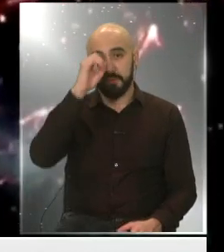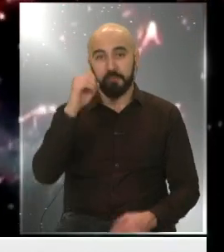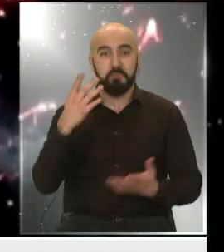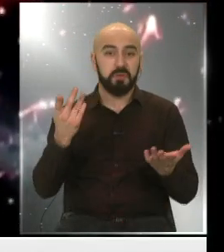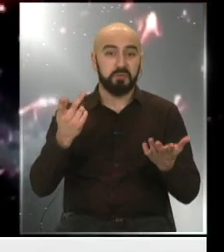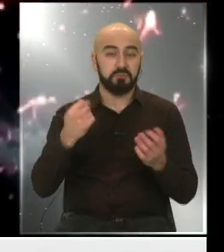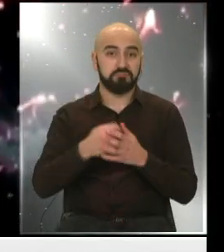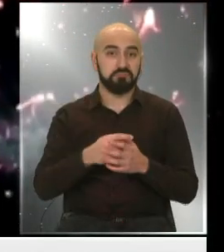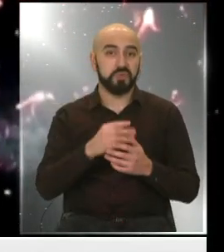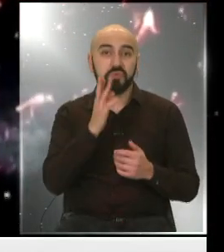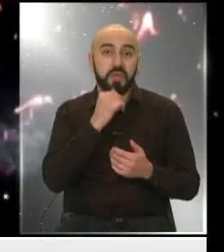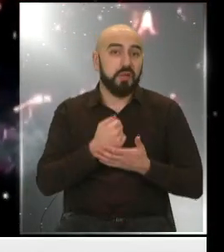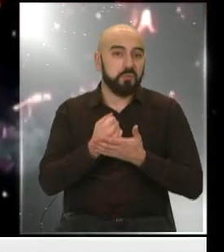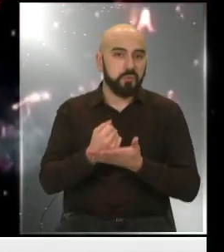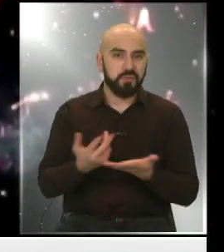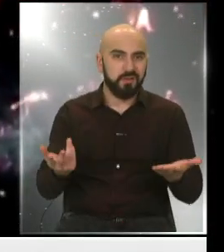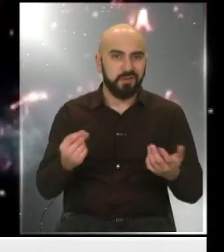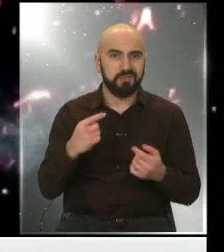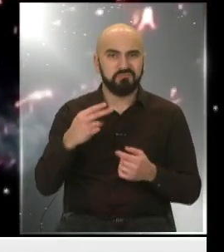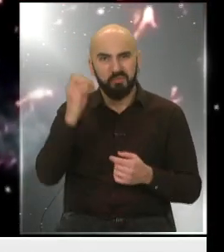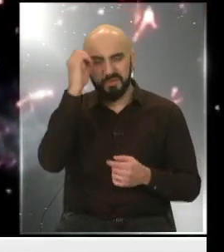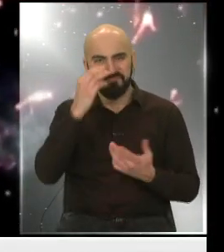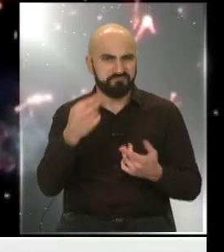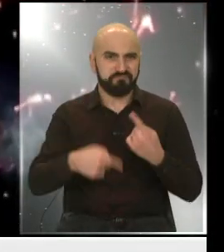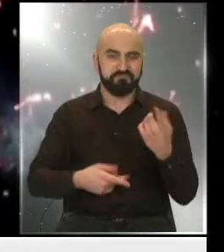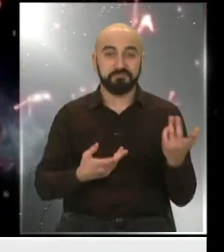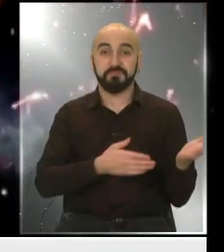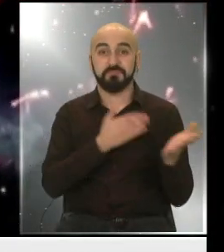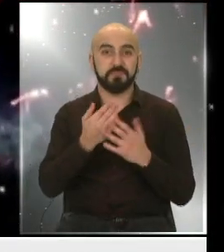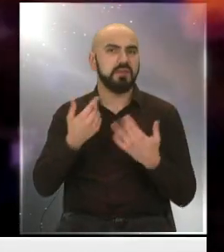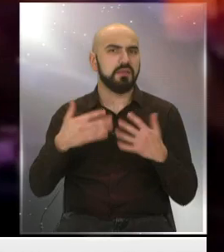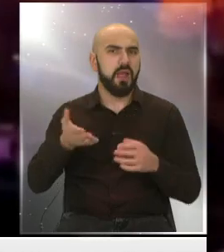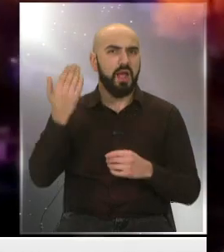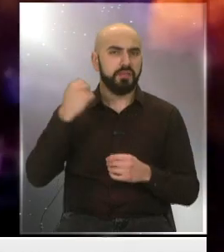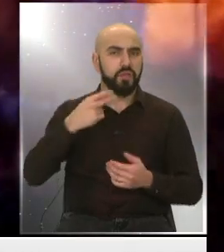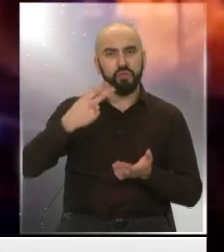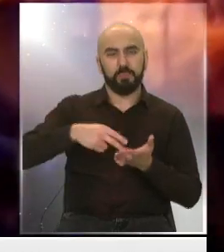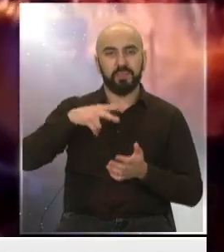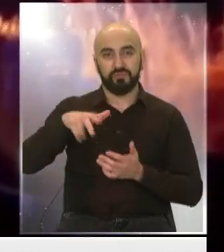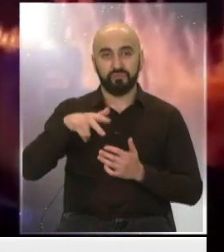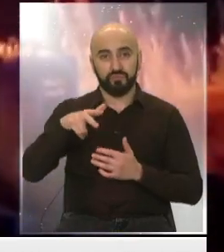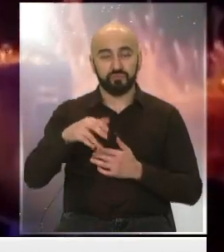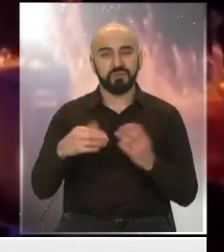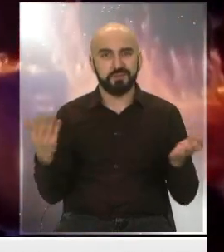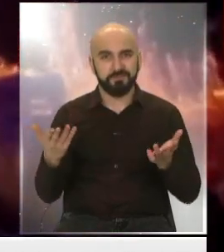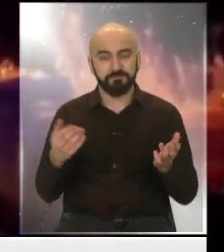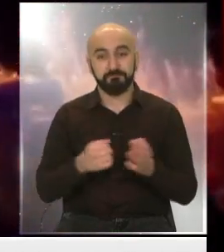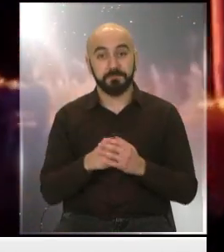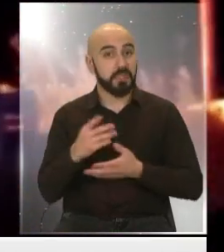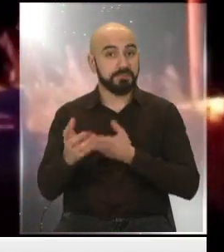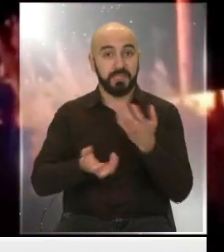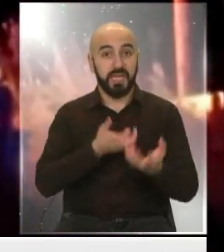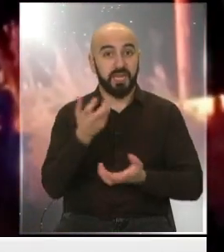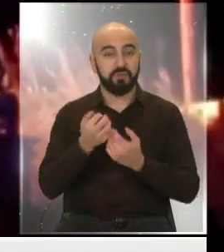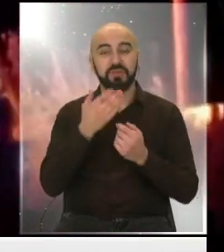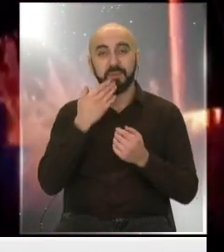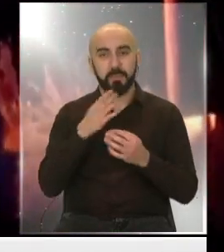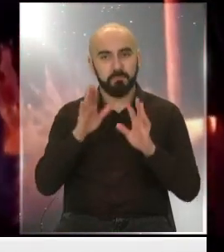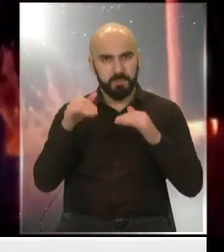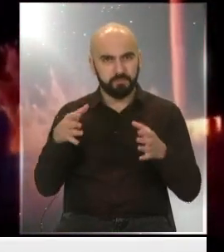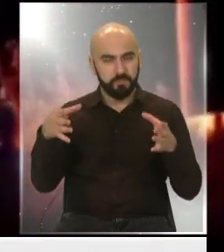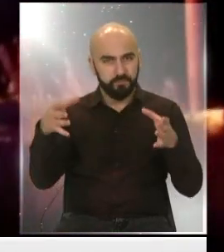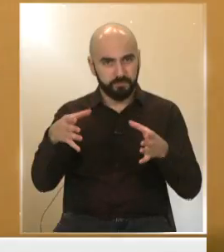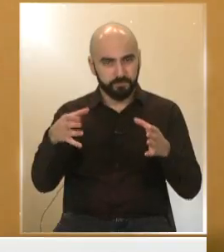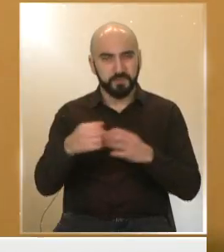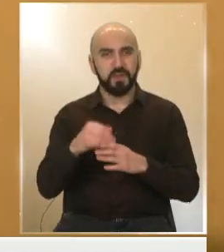que es la emergencia misma. Claro, ya había ocurrido el año 2018 con incendios que fueron que se concentraron también en